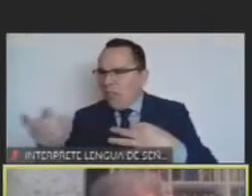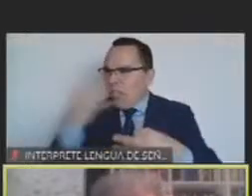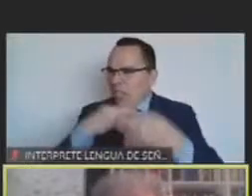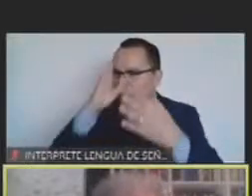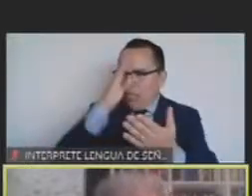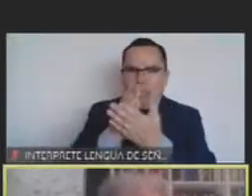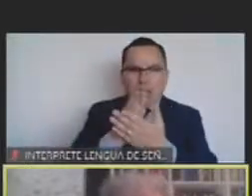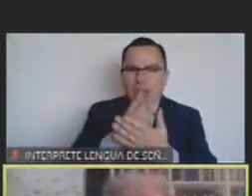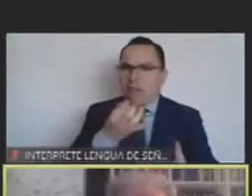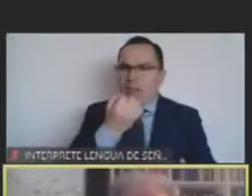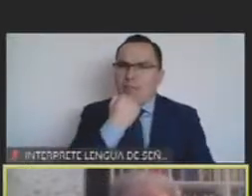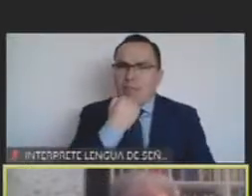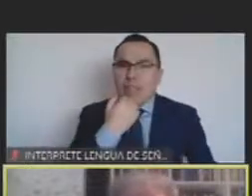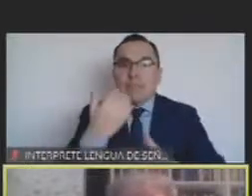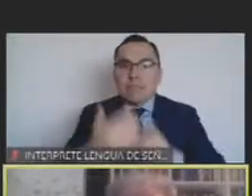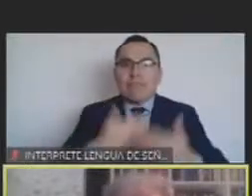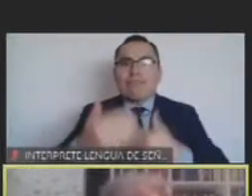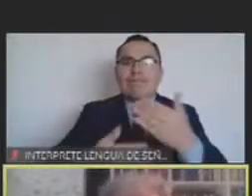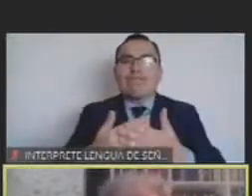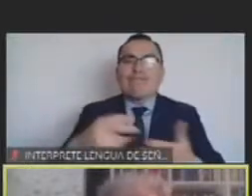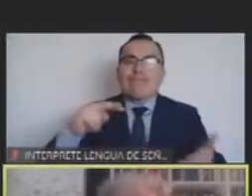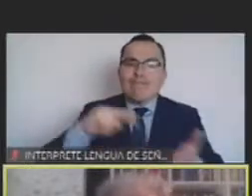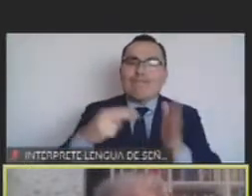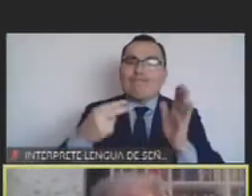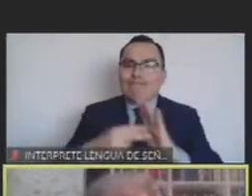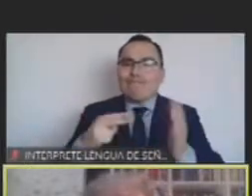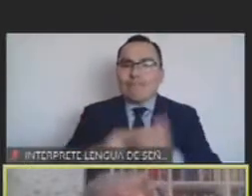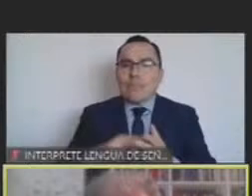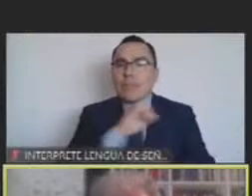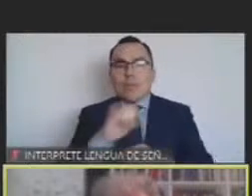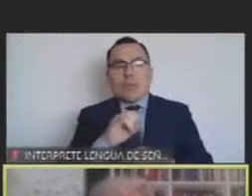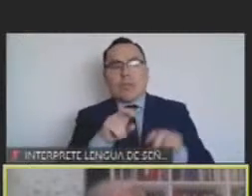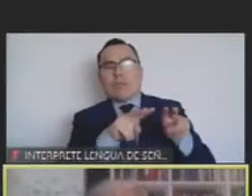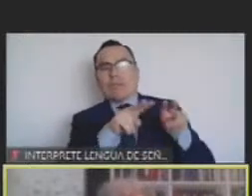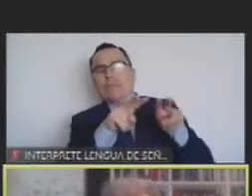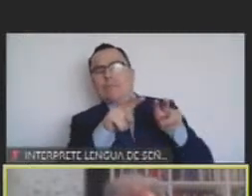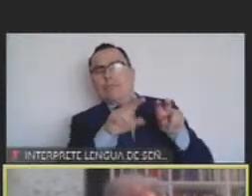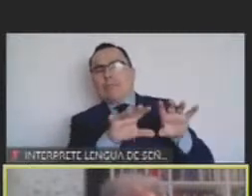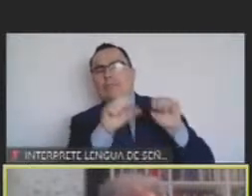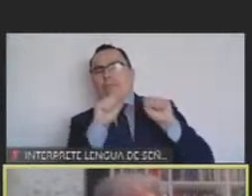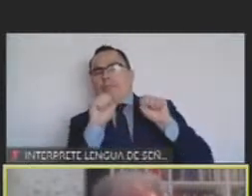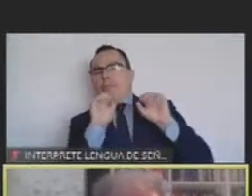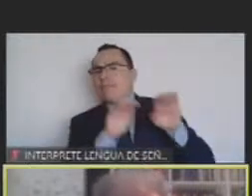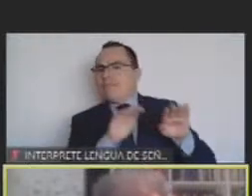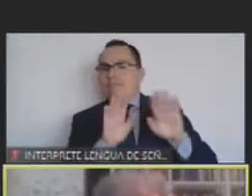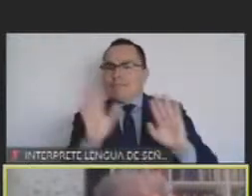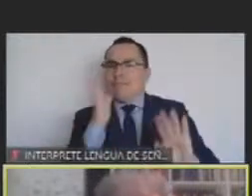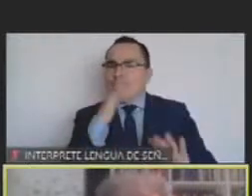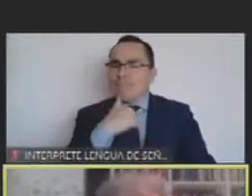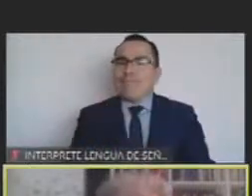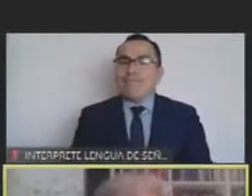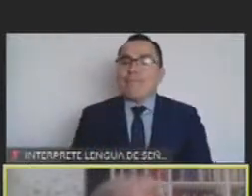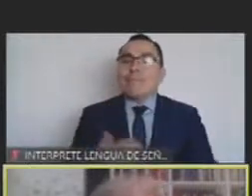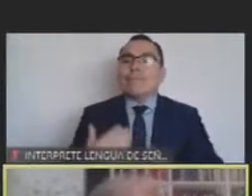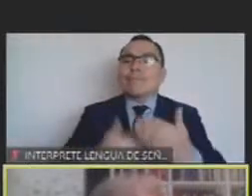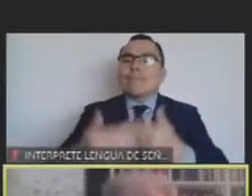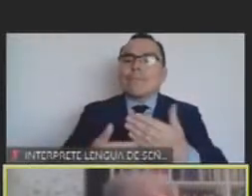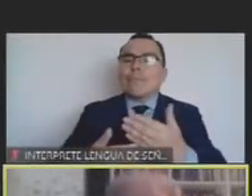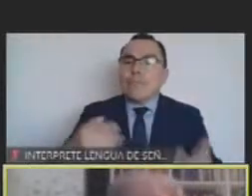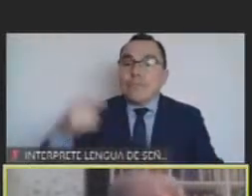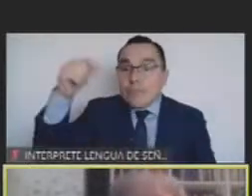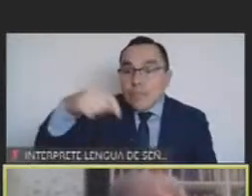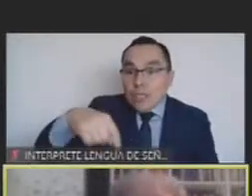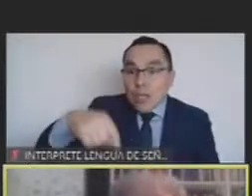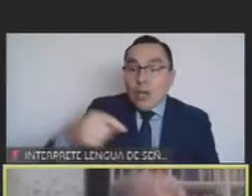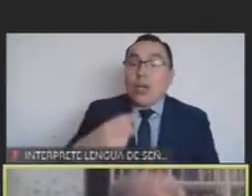muchas veces, y para eso que haya más gente mirando contribuye. ¿Qué información está disponible para Chile? Tenemos los